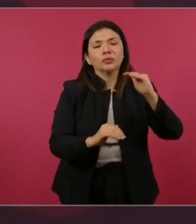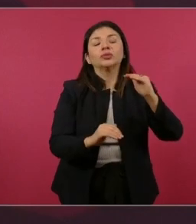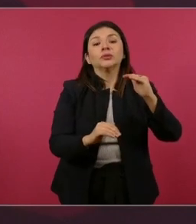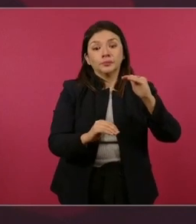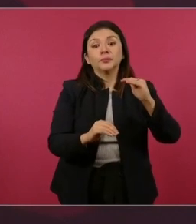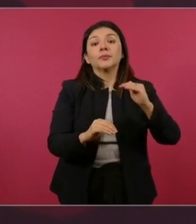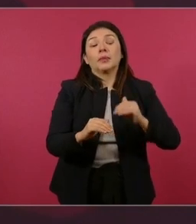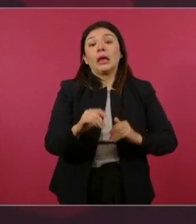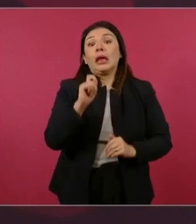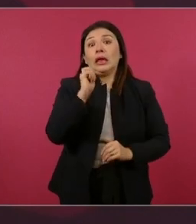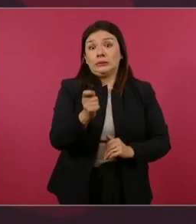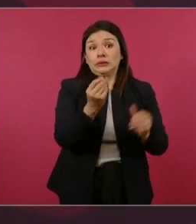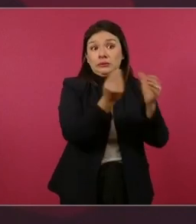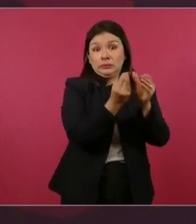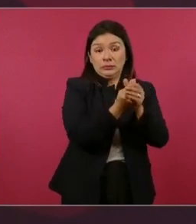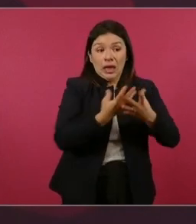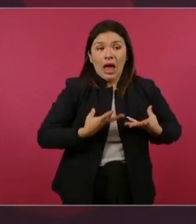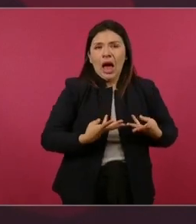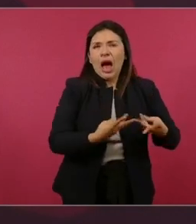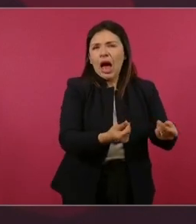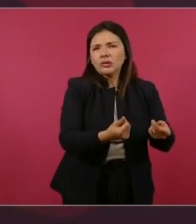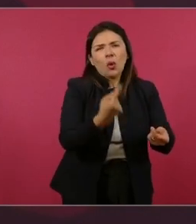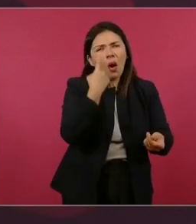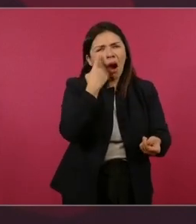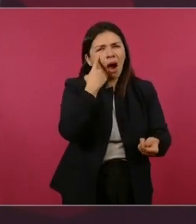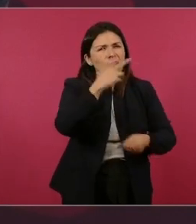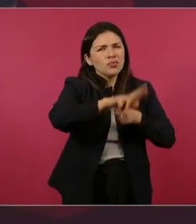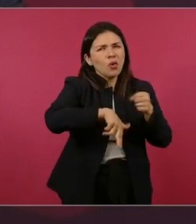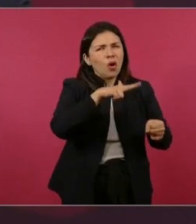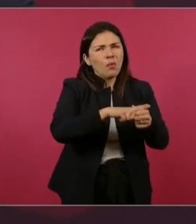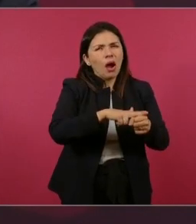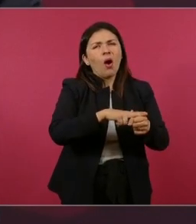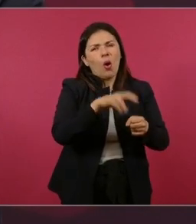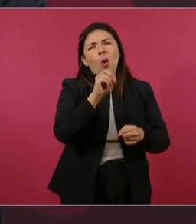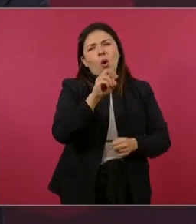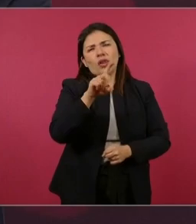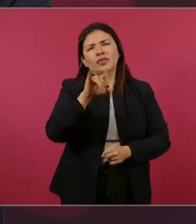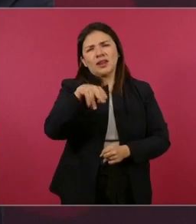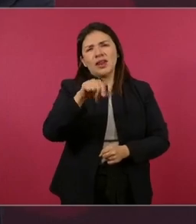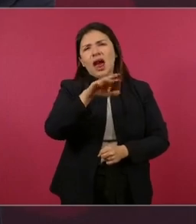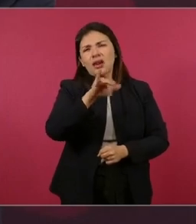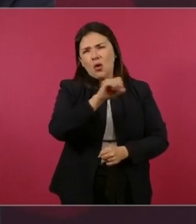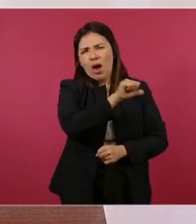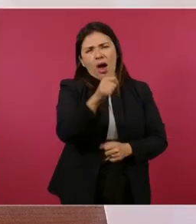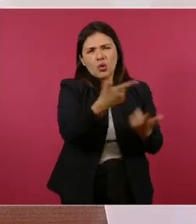tanto en lo que es el gasto ordinario de los partidos, que se